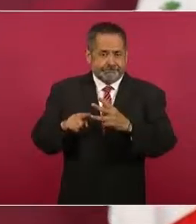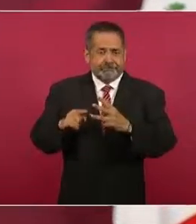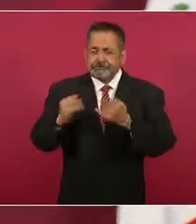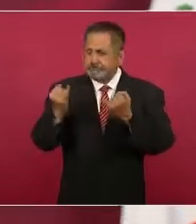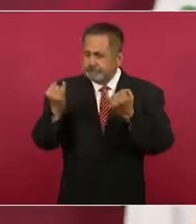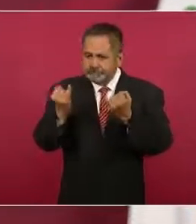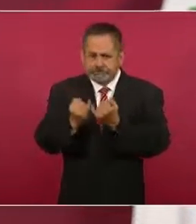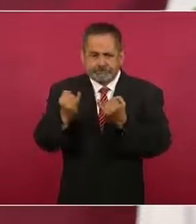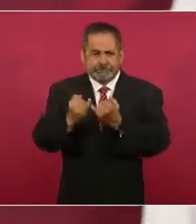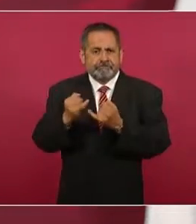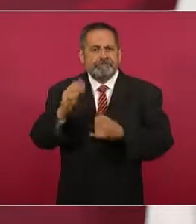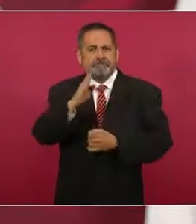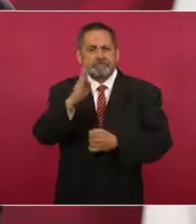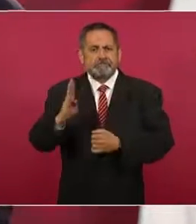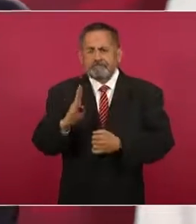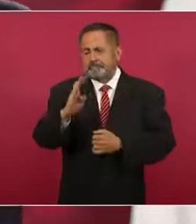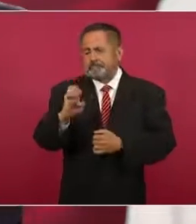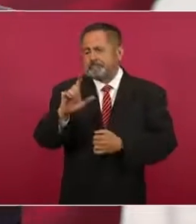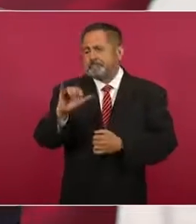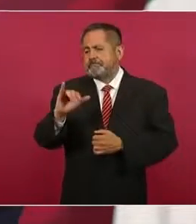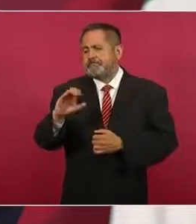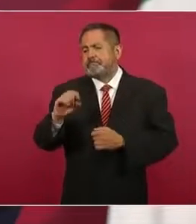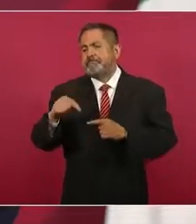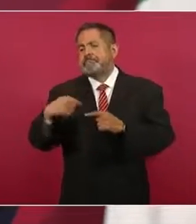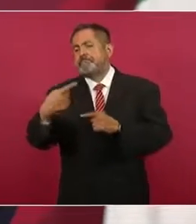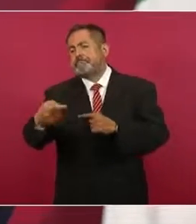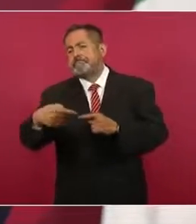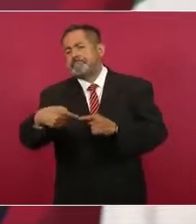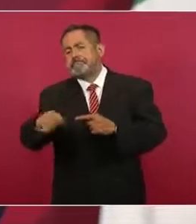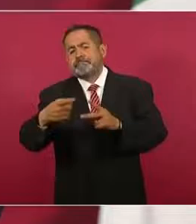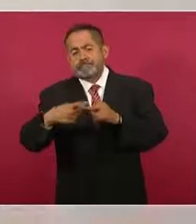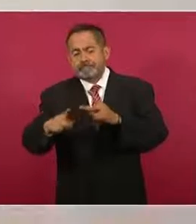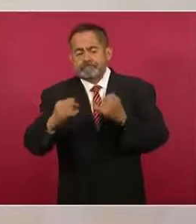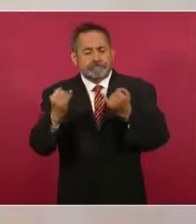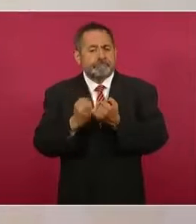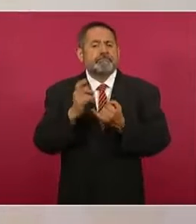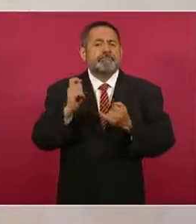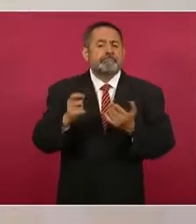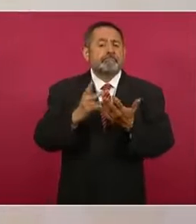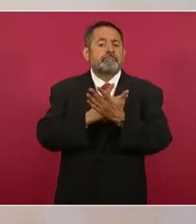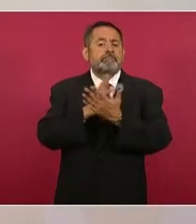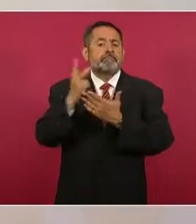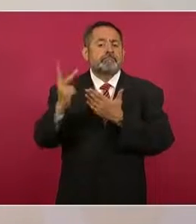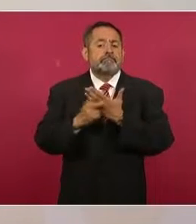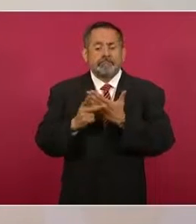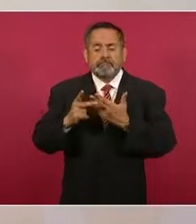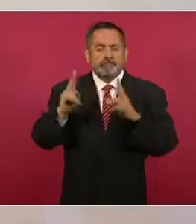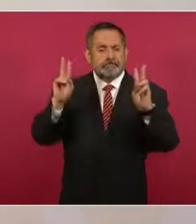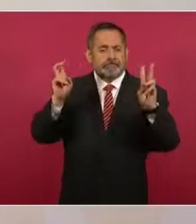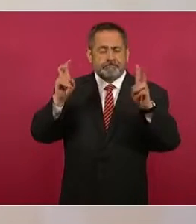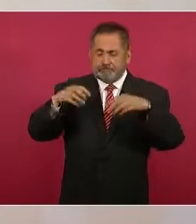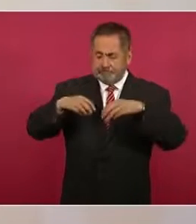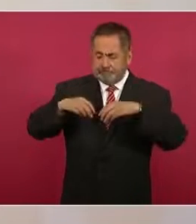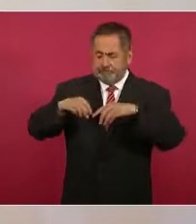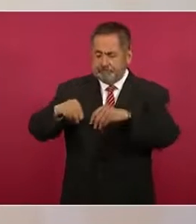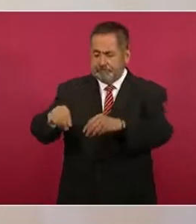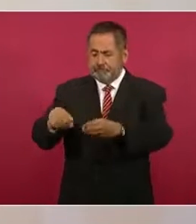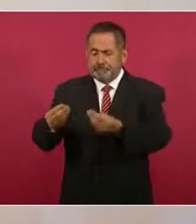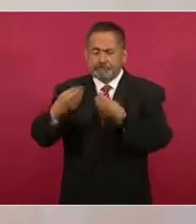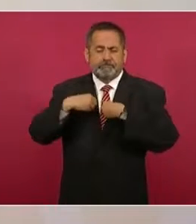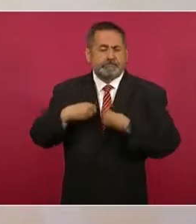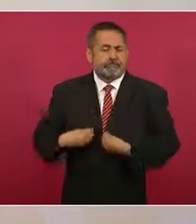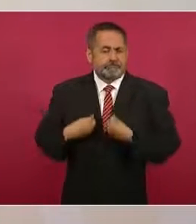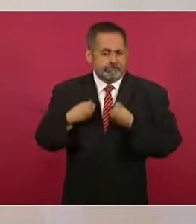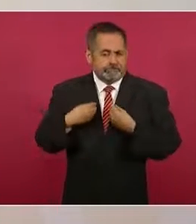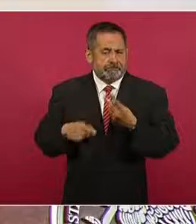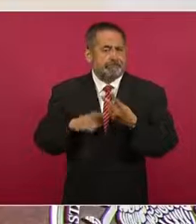al igual que en Belice, que se va a iniciar el programa de Sembrando Vida, el programa